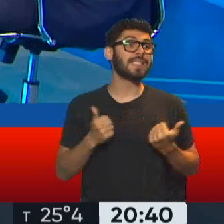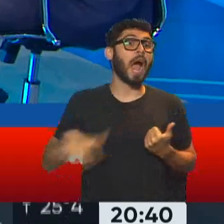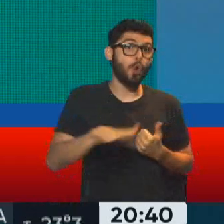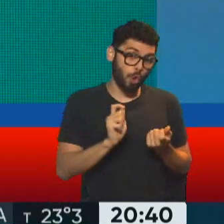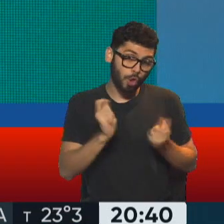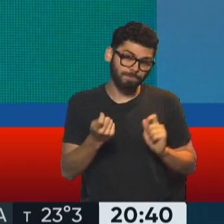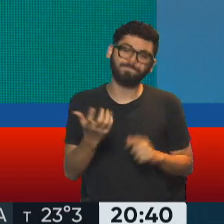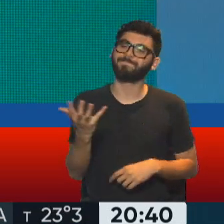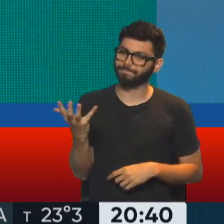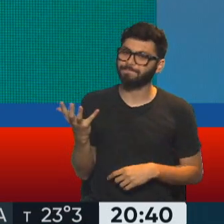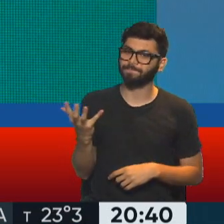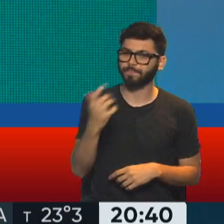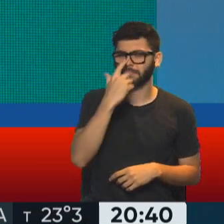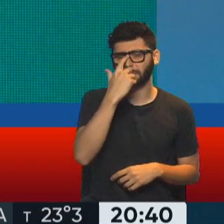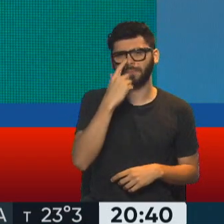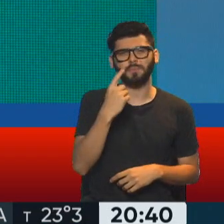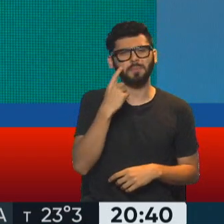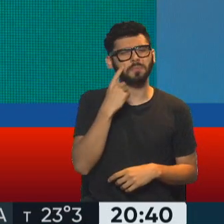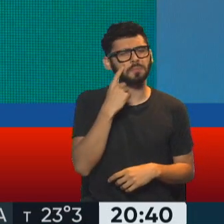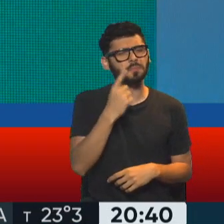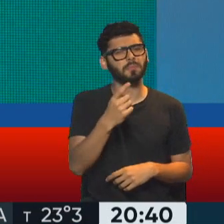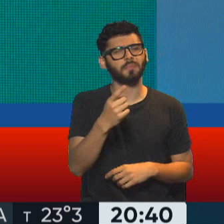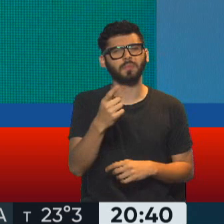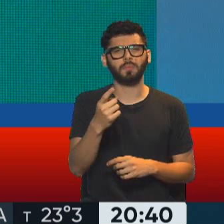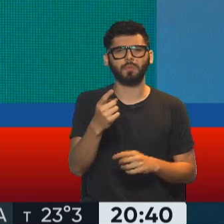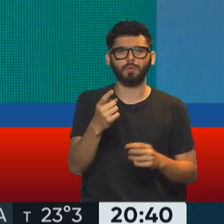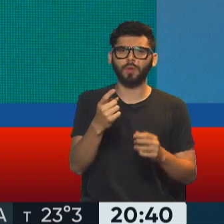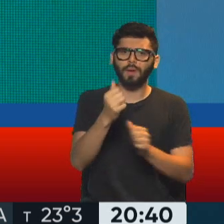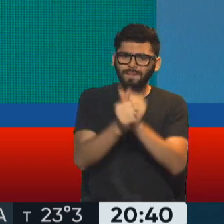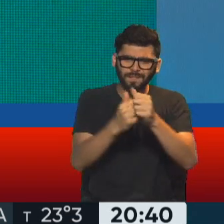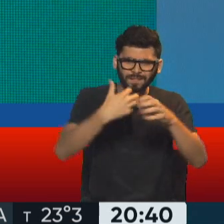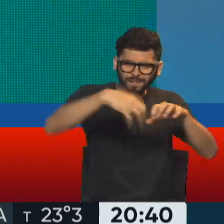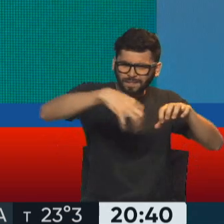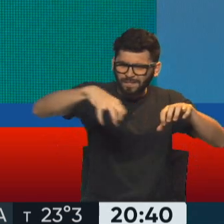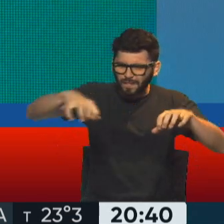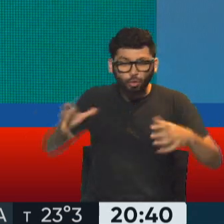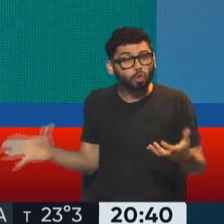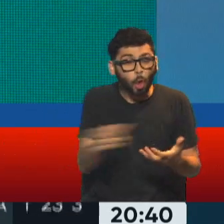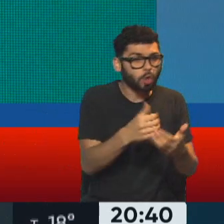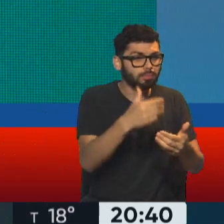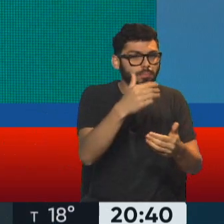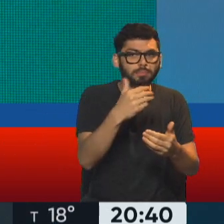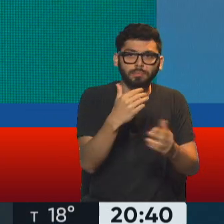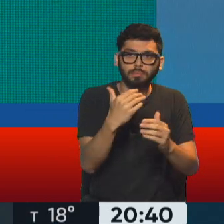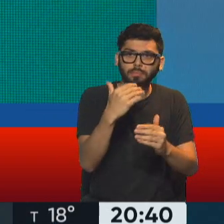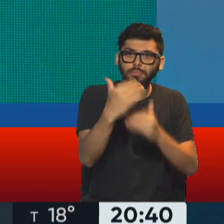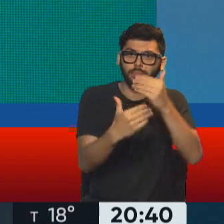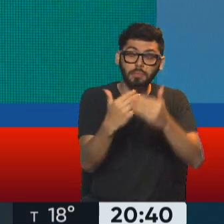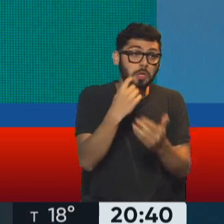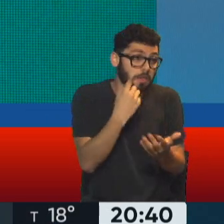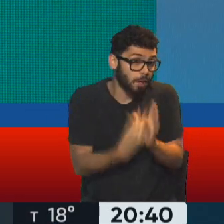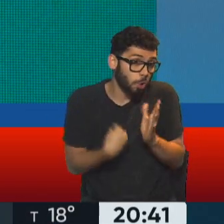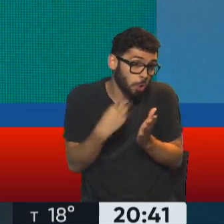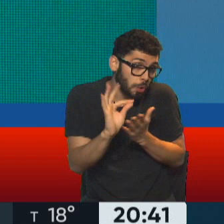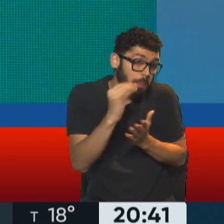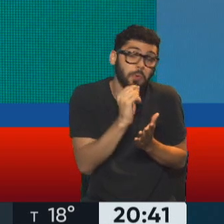hay un repunte, una reactivación en todos los rubros. Yo repasé todos los rubros, están mejor, corregime si me equivoco,